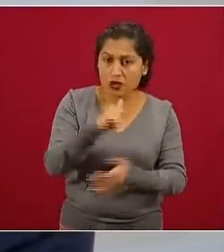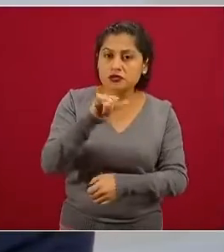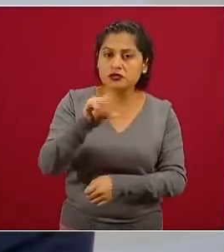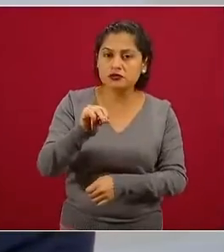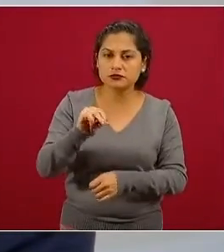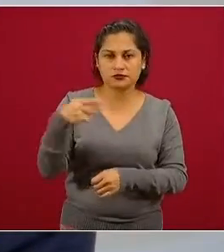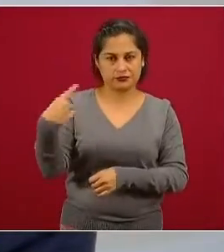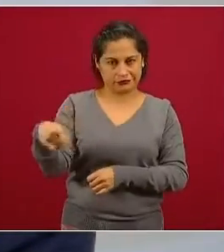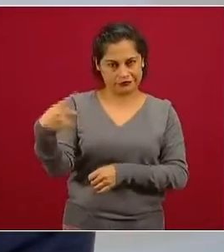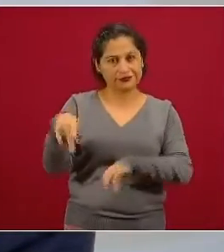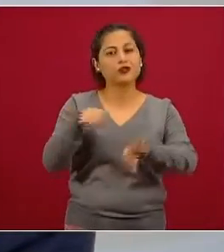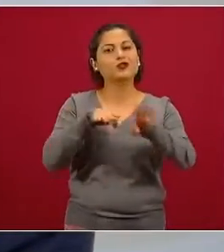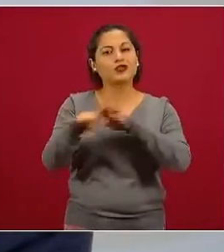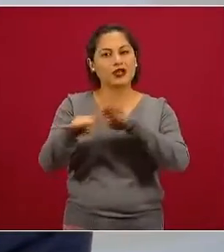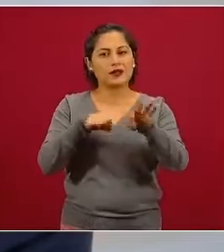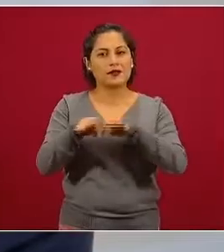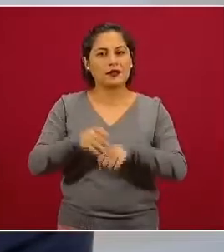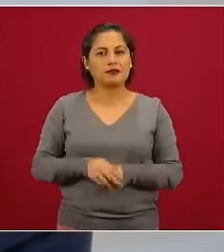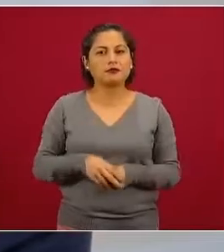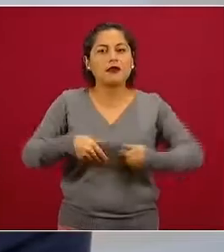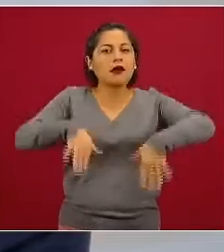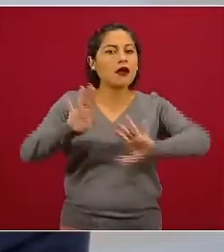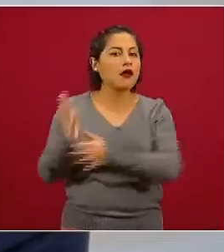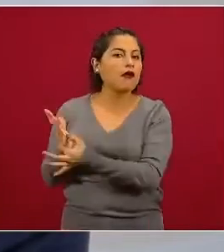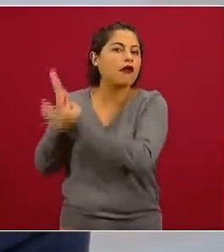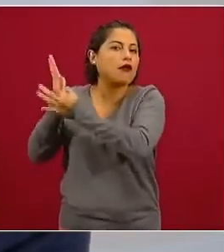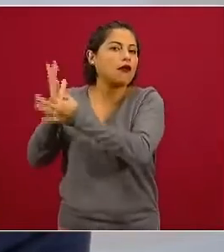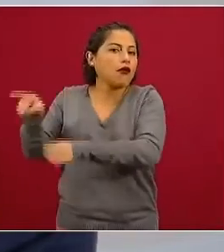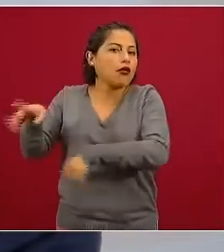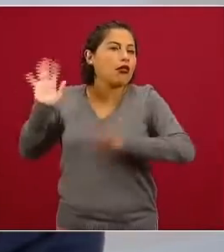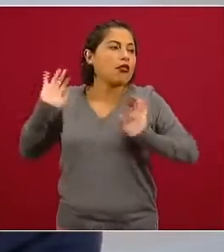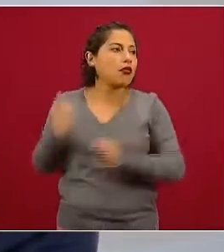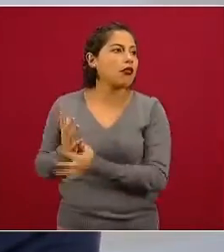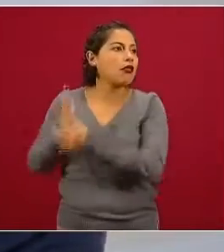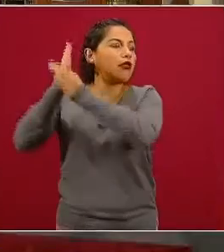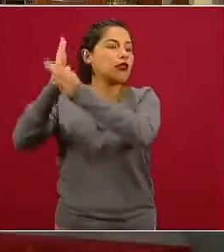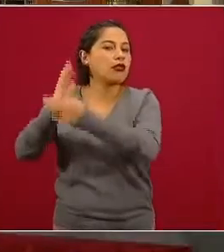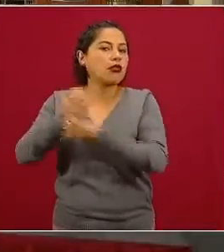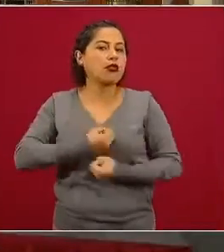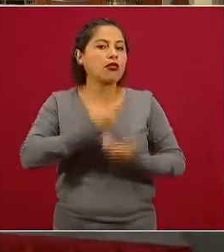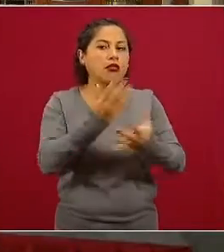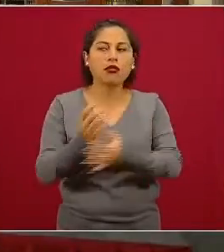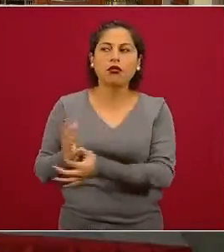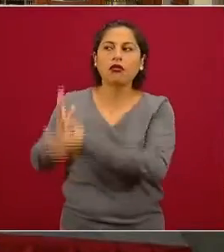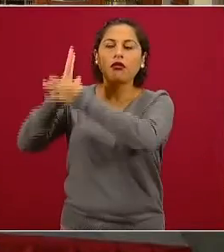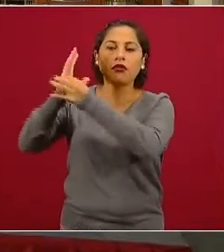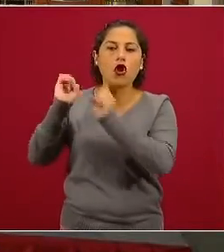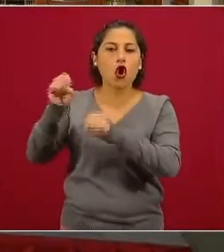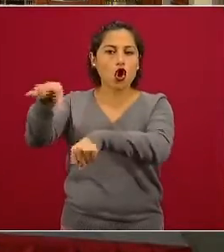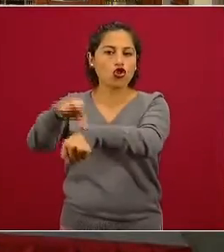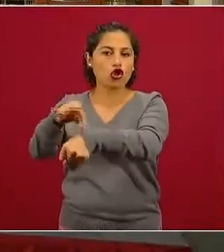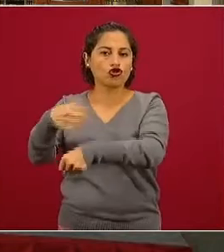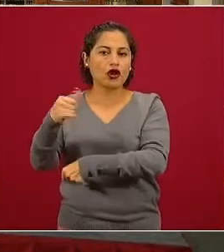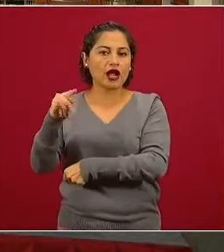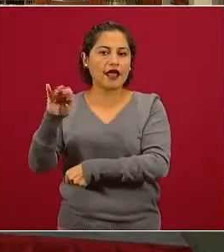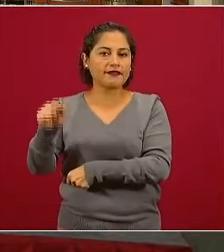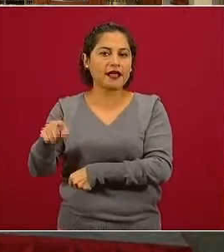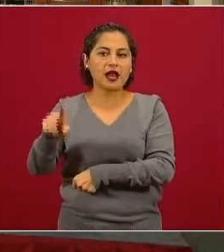deber de, digamos, investigar también. O sea, no es solo decir que alguien lo dijo, es verdad eso. Si alguien dijo que es el